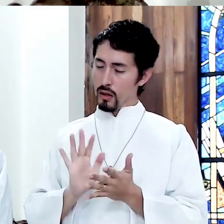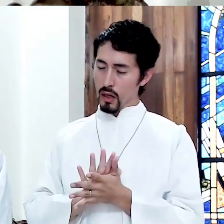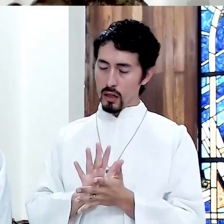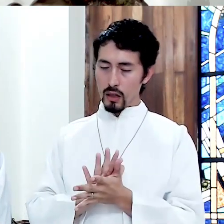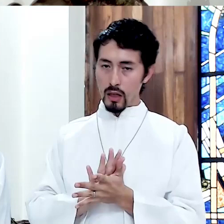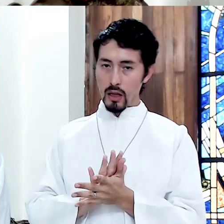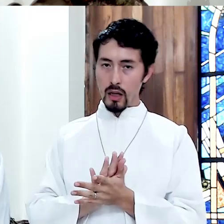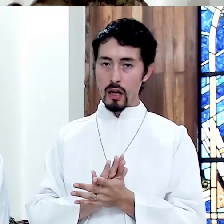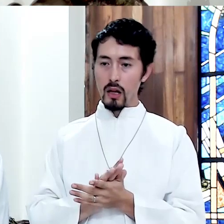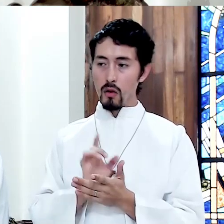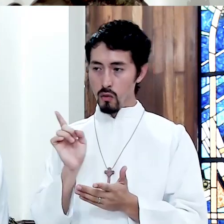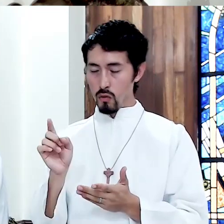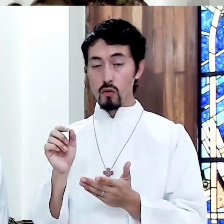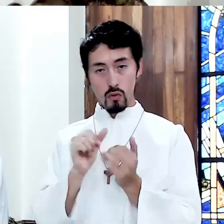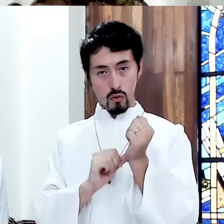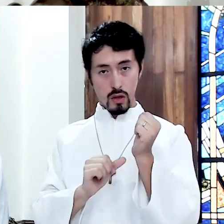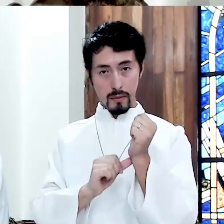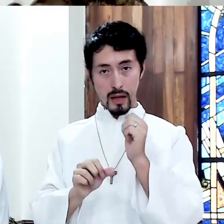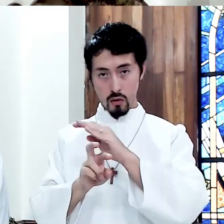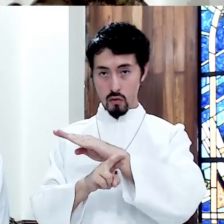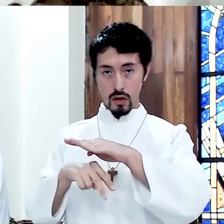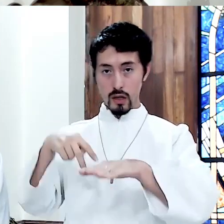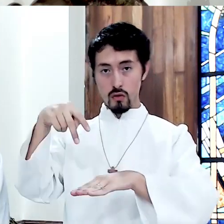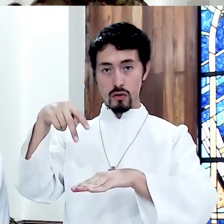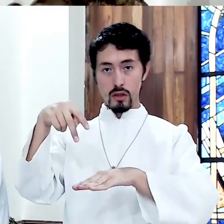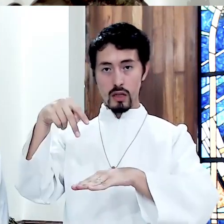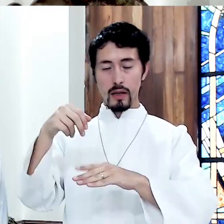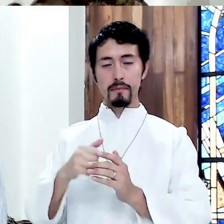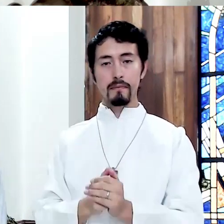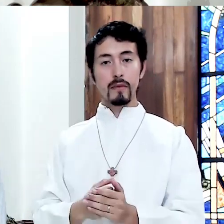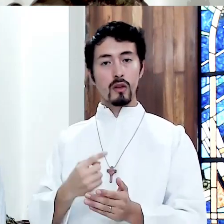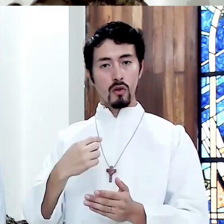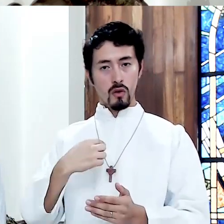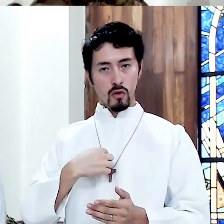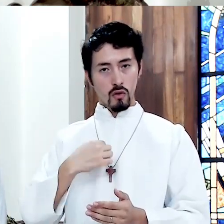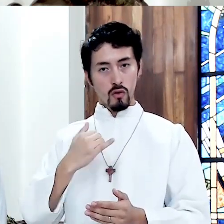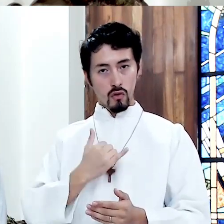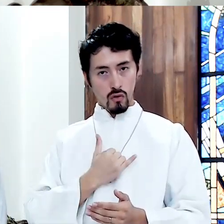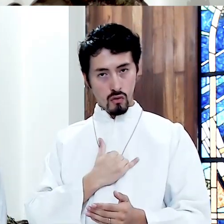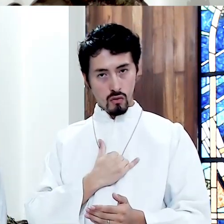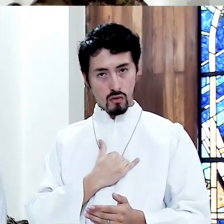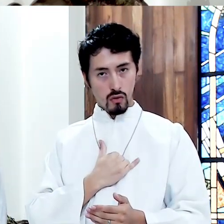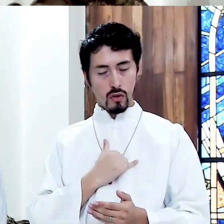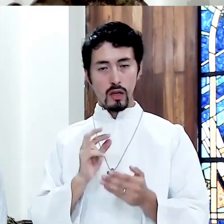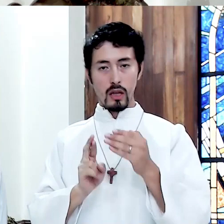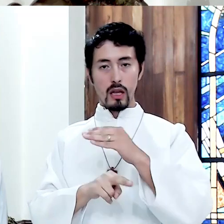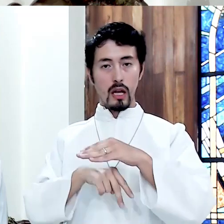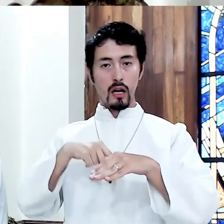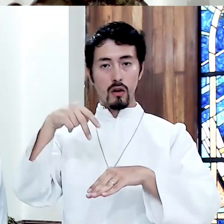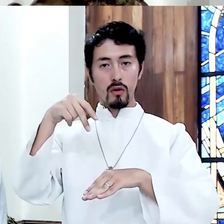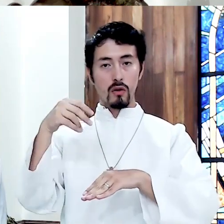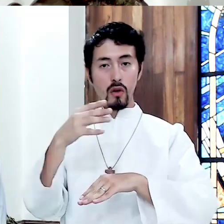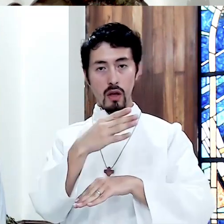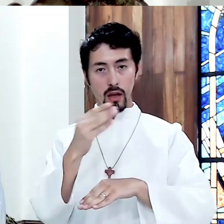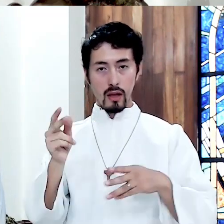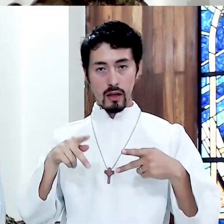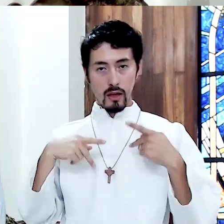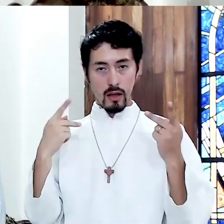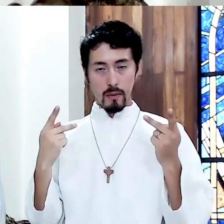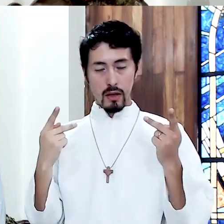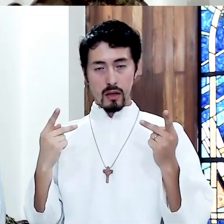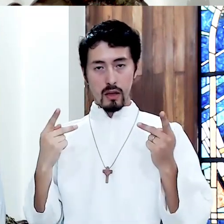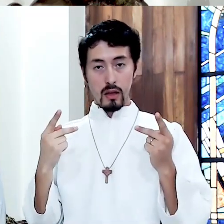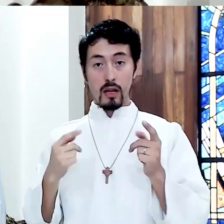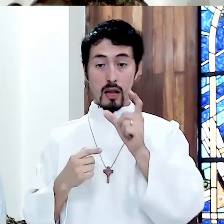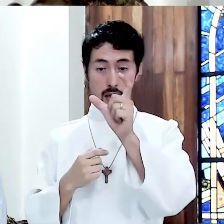Y ahí es cuando la revelación de Jesús: yo soy la resurrección y la vida. El que cree en mí, aunque